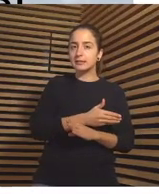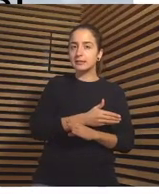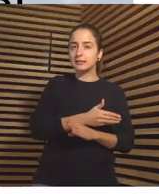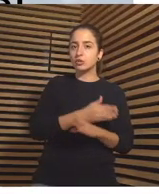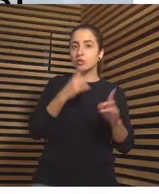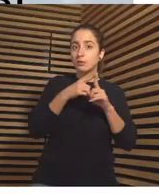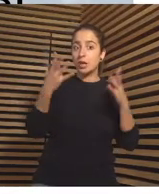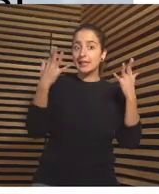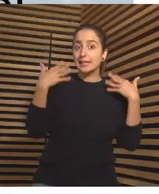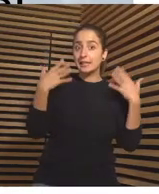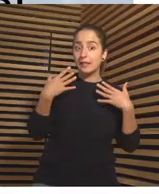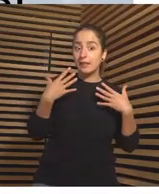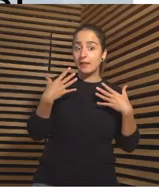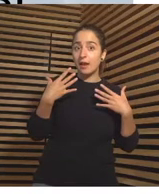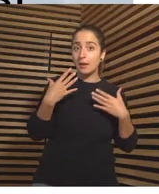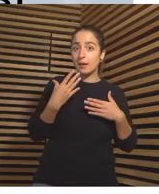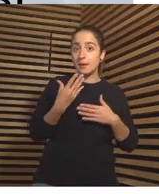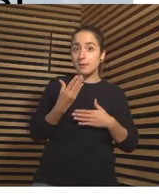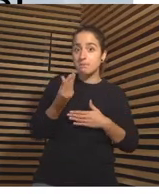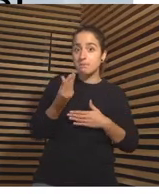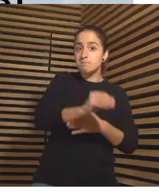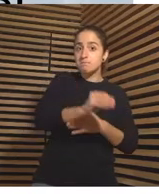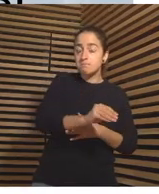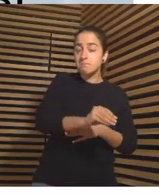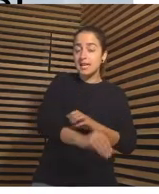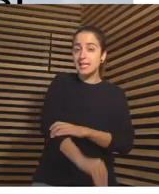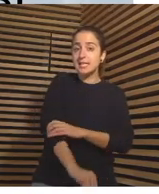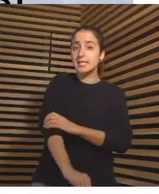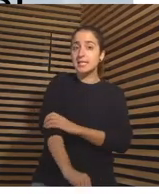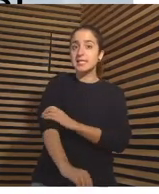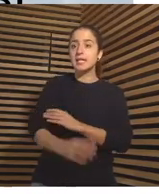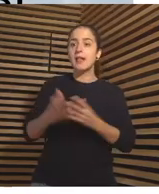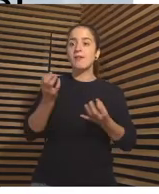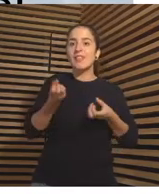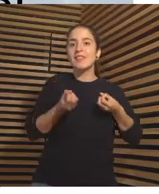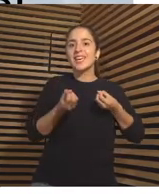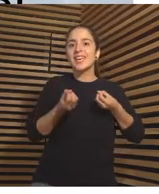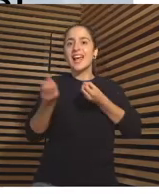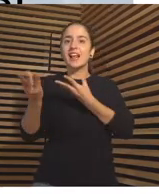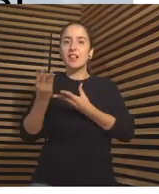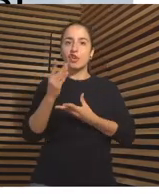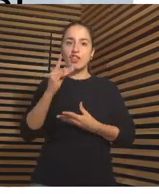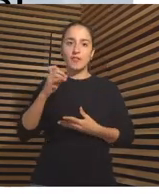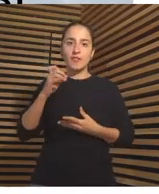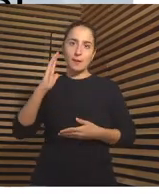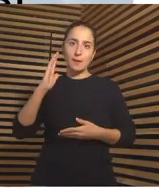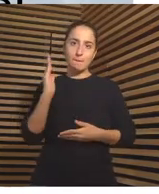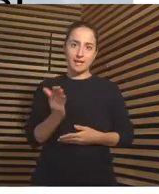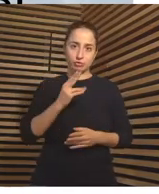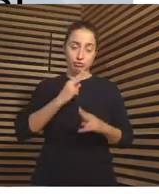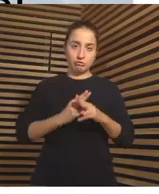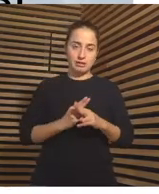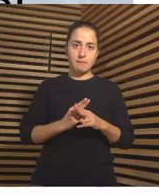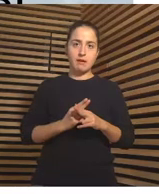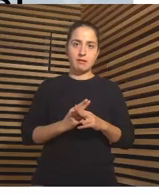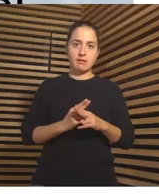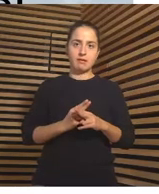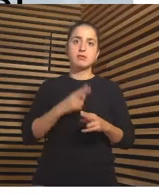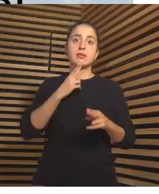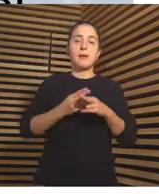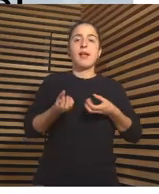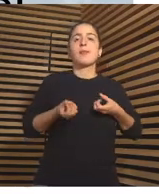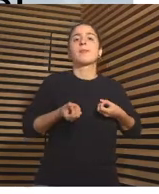terraza, necesitábamos una declaración de impacto, un estudio de impacto. Eso desapareció